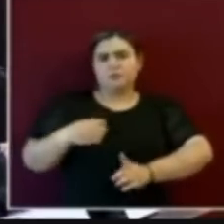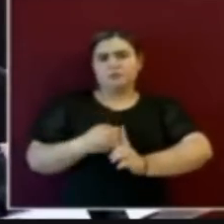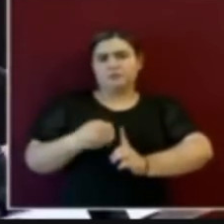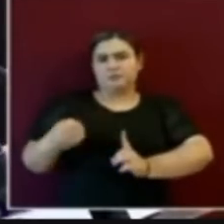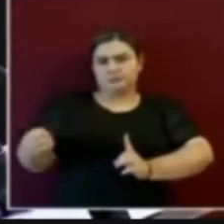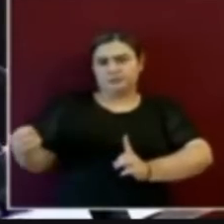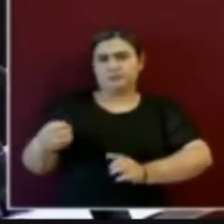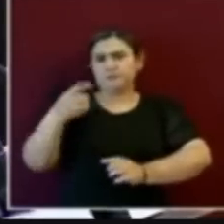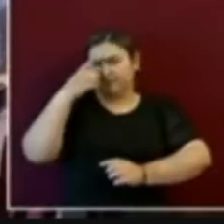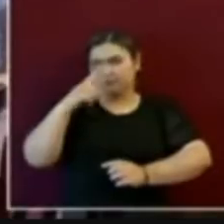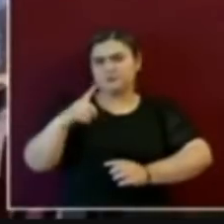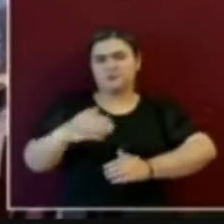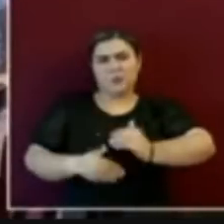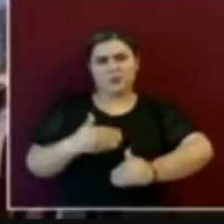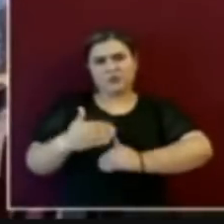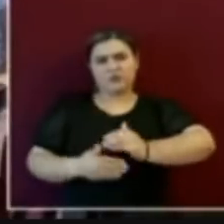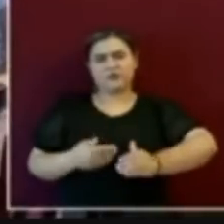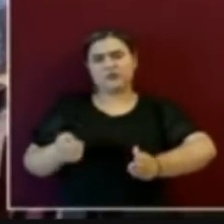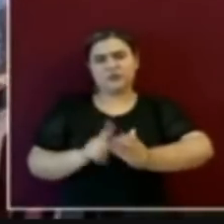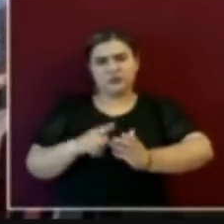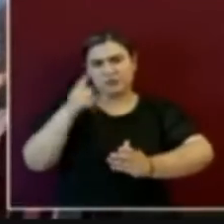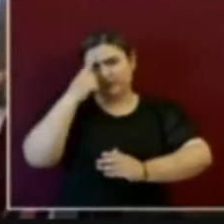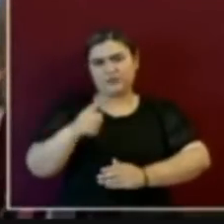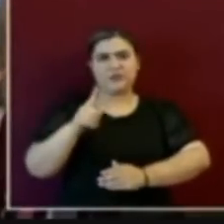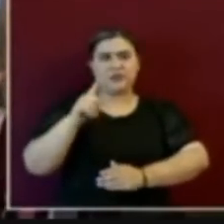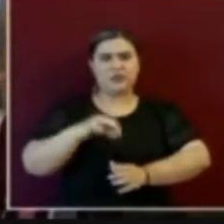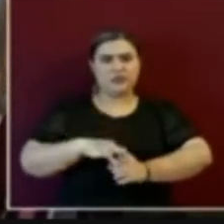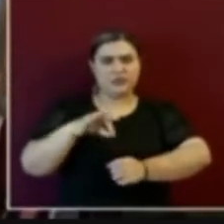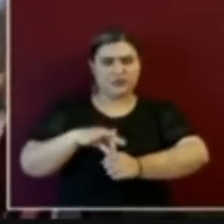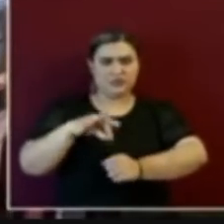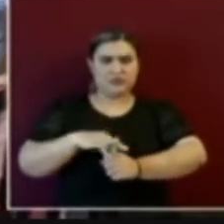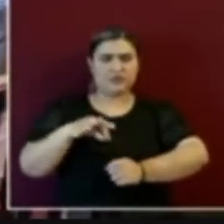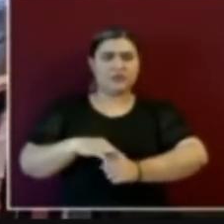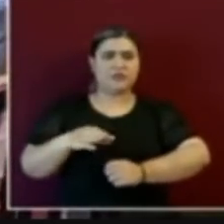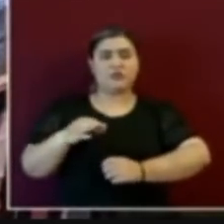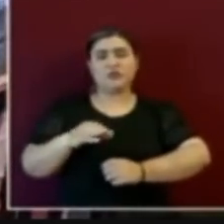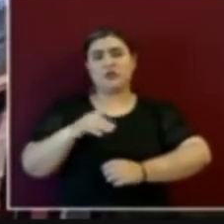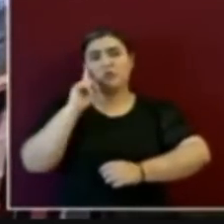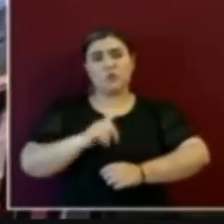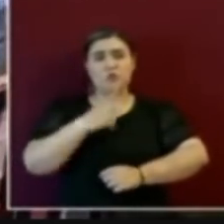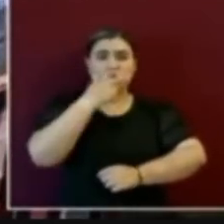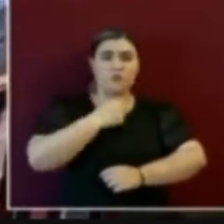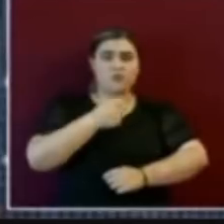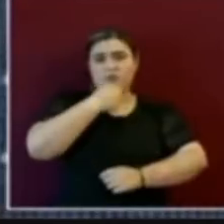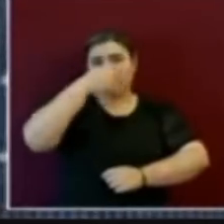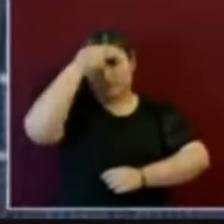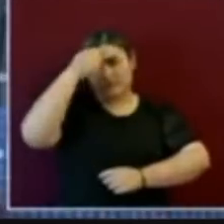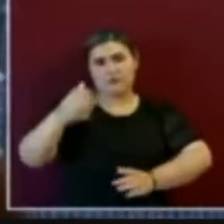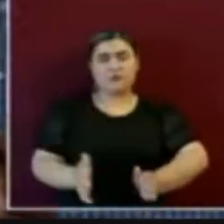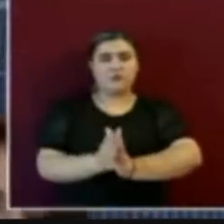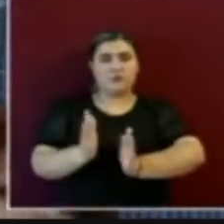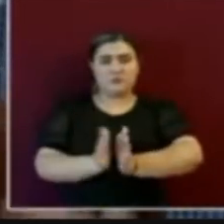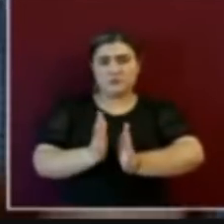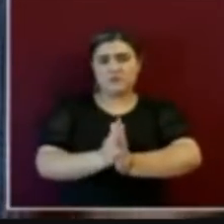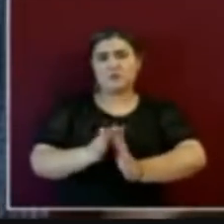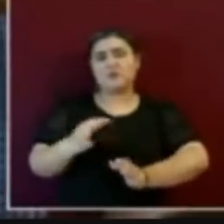el proceso interno para la elección de la candidata o el